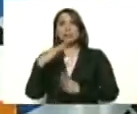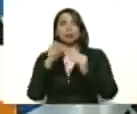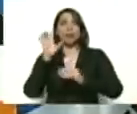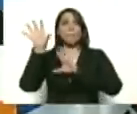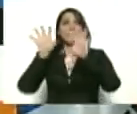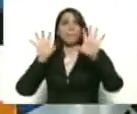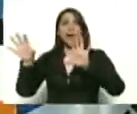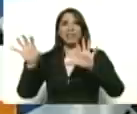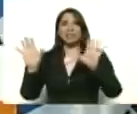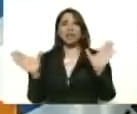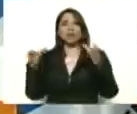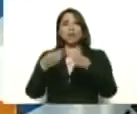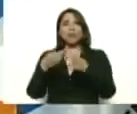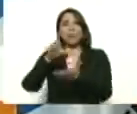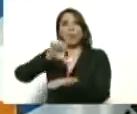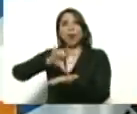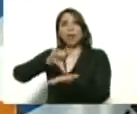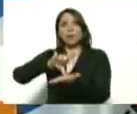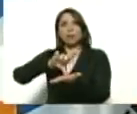llamado cartel de Lima,